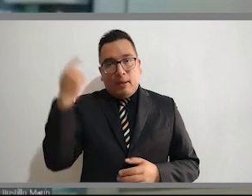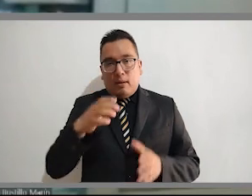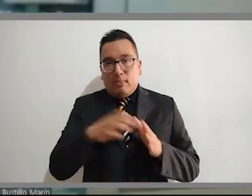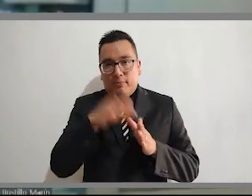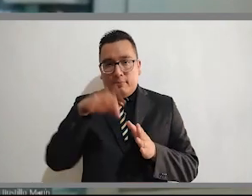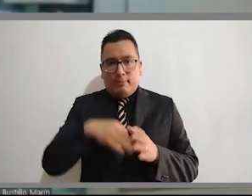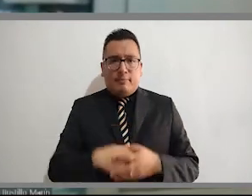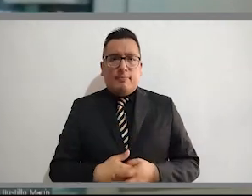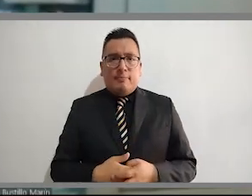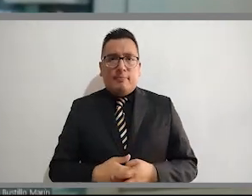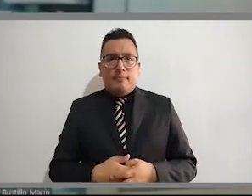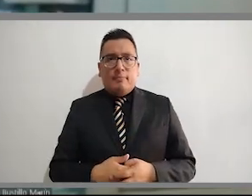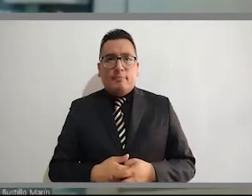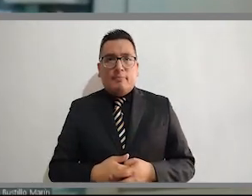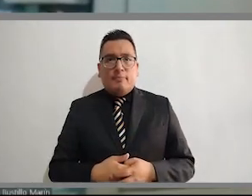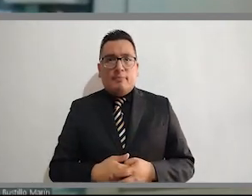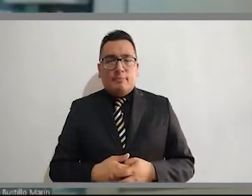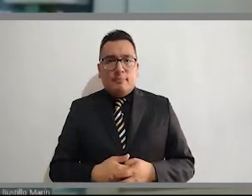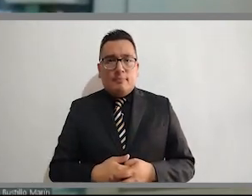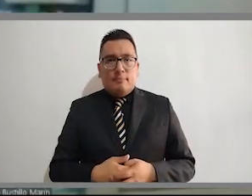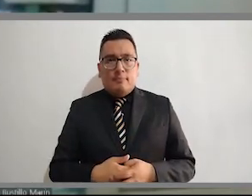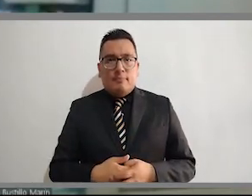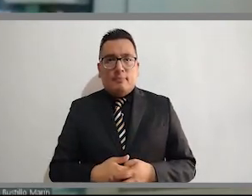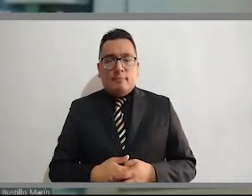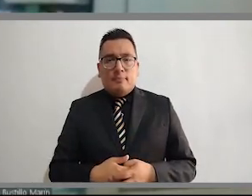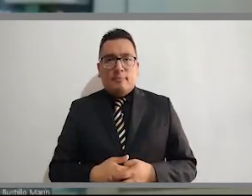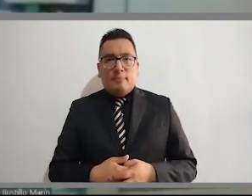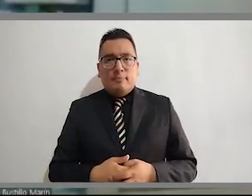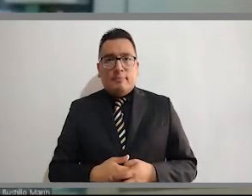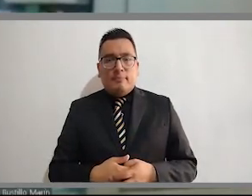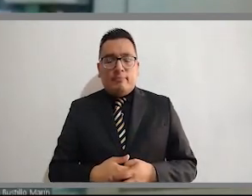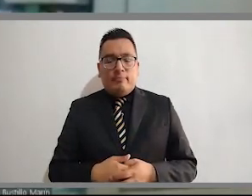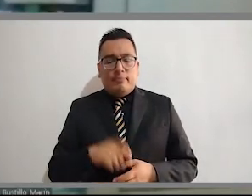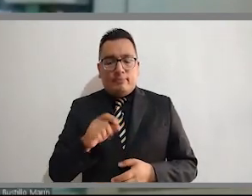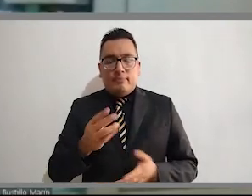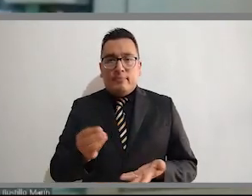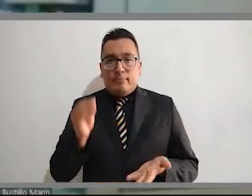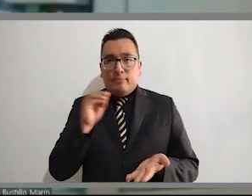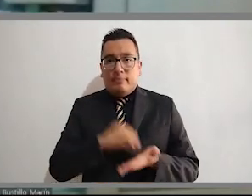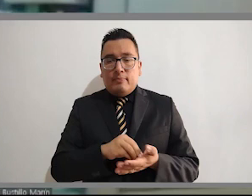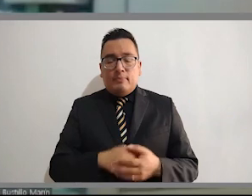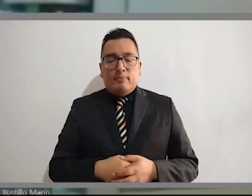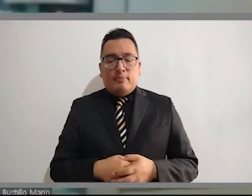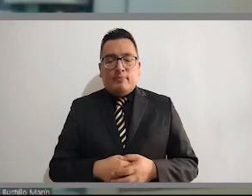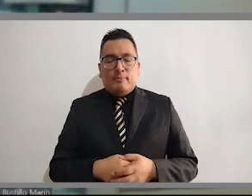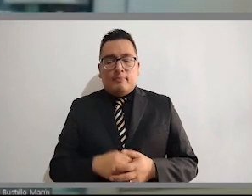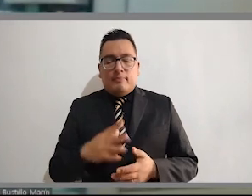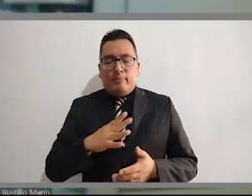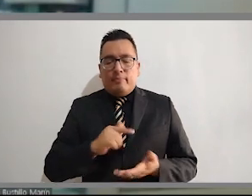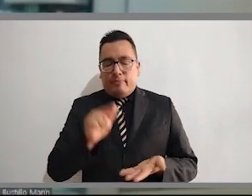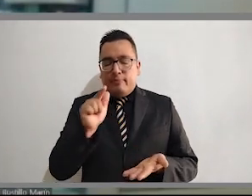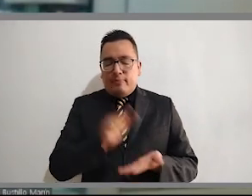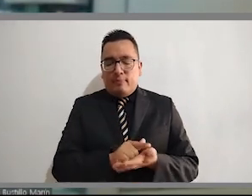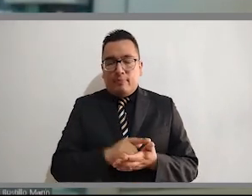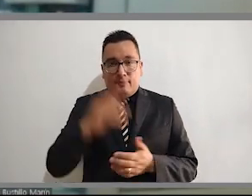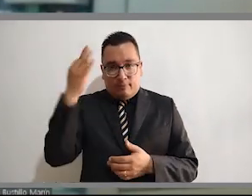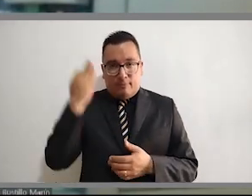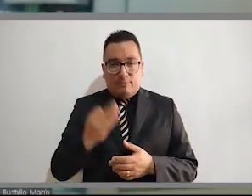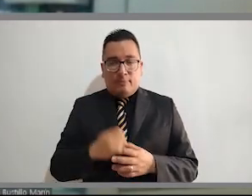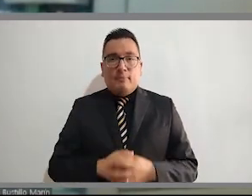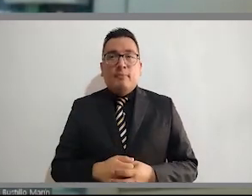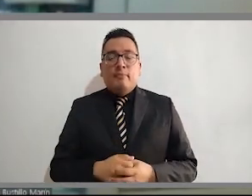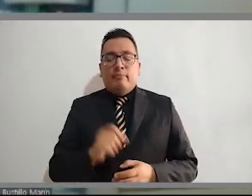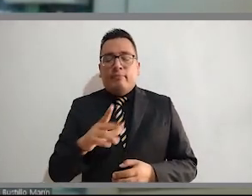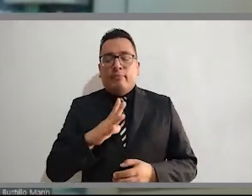Elecciones y Procedimientos Electorales general. También se agrega a la Ley Penal Federal